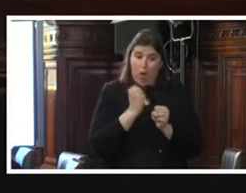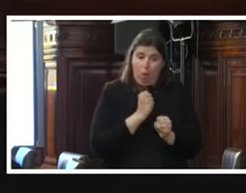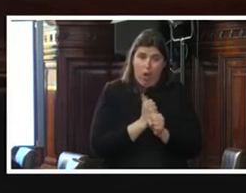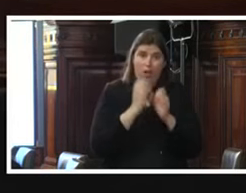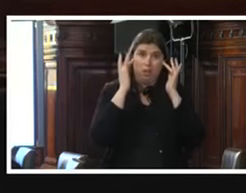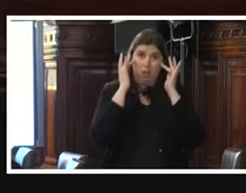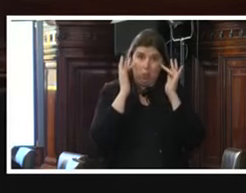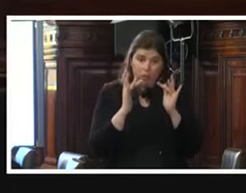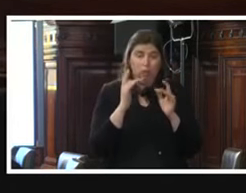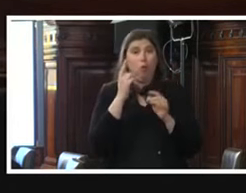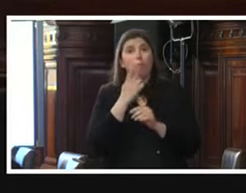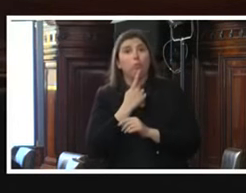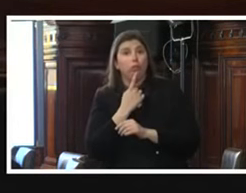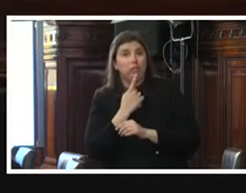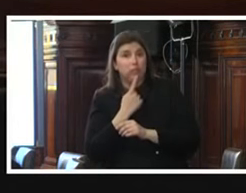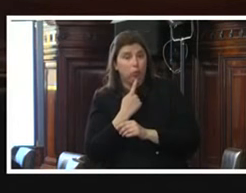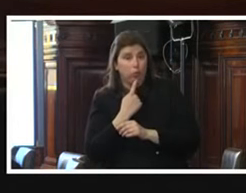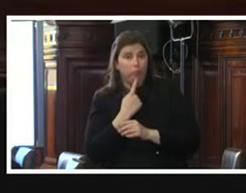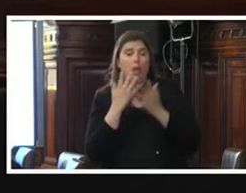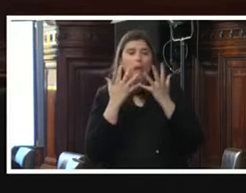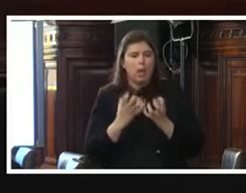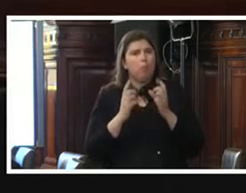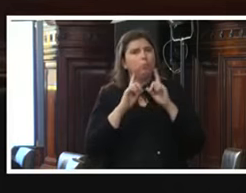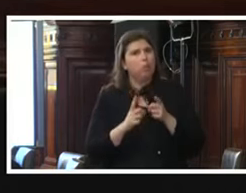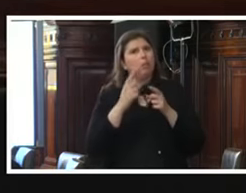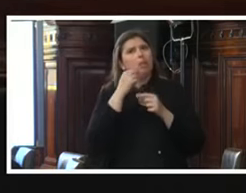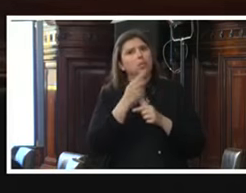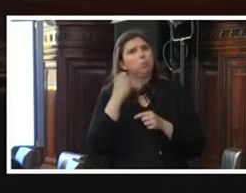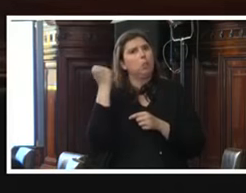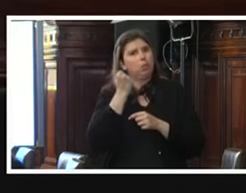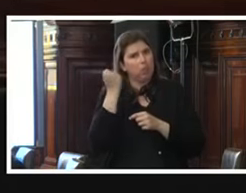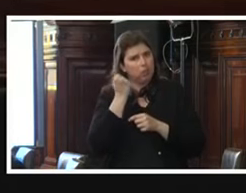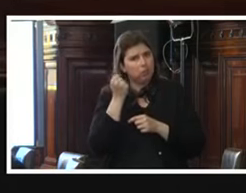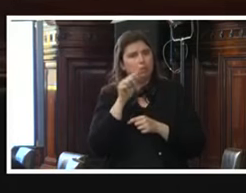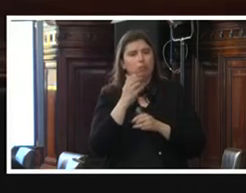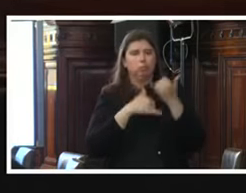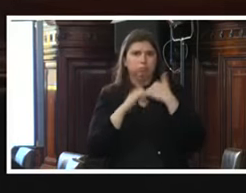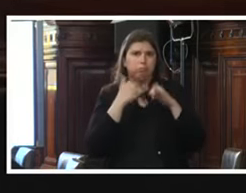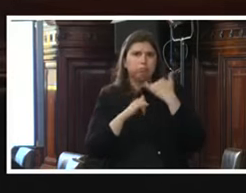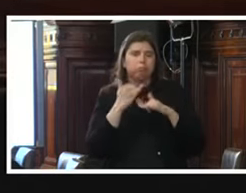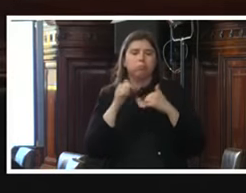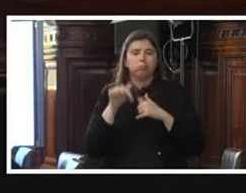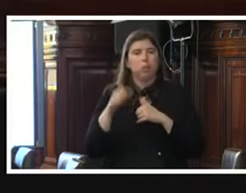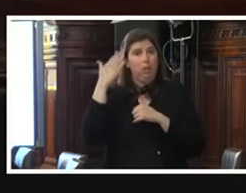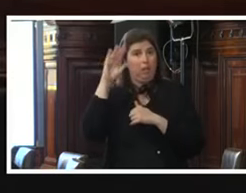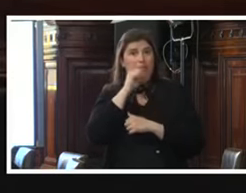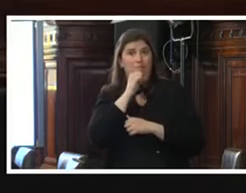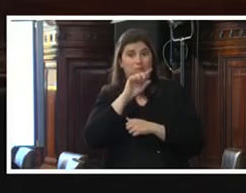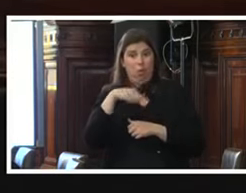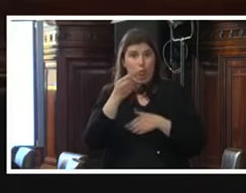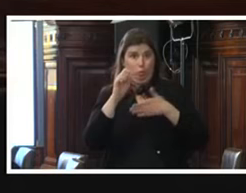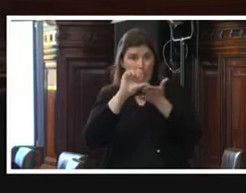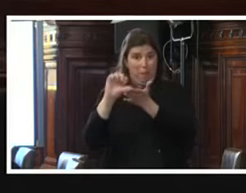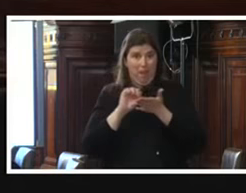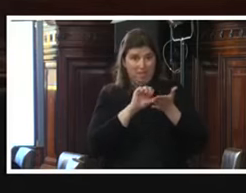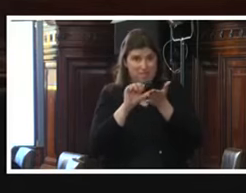político quisiéramos resaltar nuestra preocupación relacionada con toda la población adulta mayor de nuestros países el sistema de